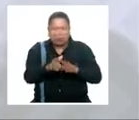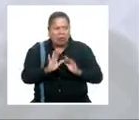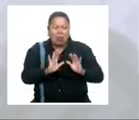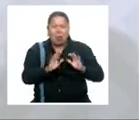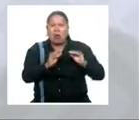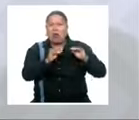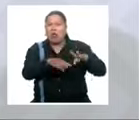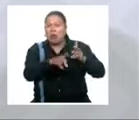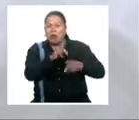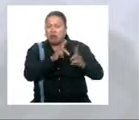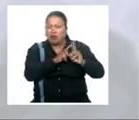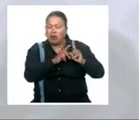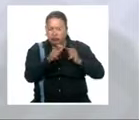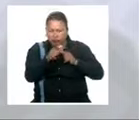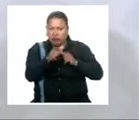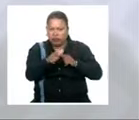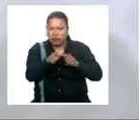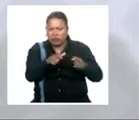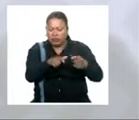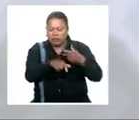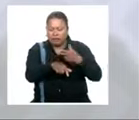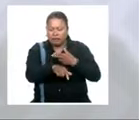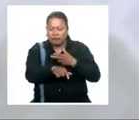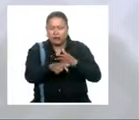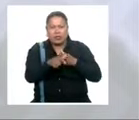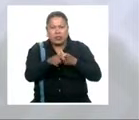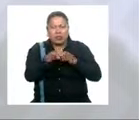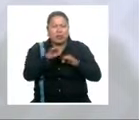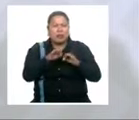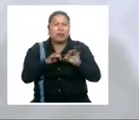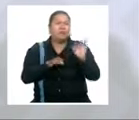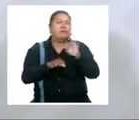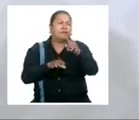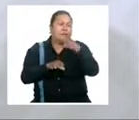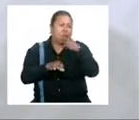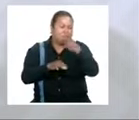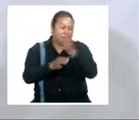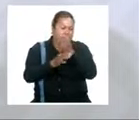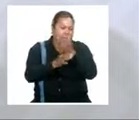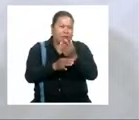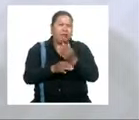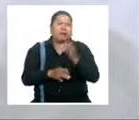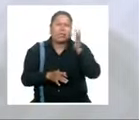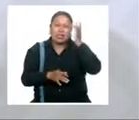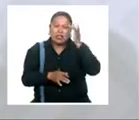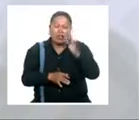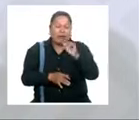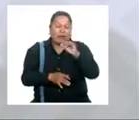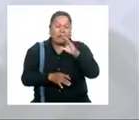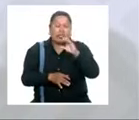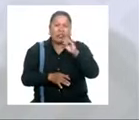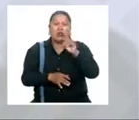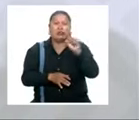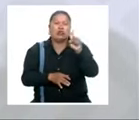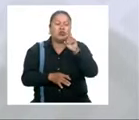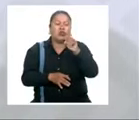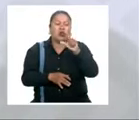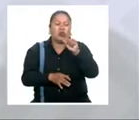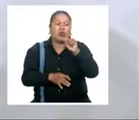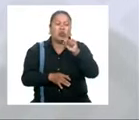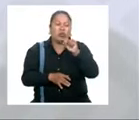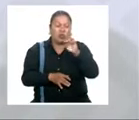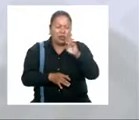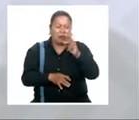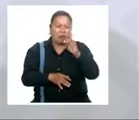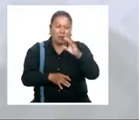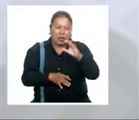suspendido estos trabajos. Los que tú comentas seguramente son los de San Francisco Xolotepec, junto con